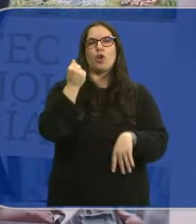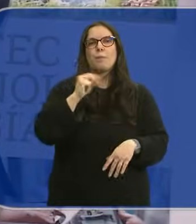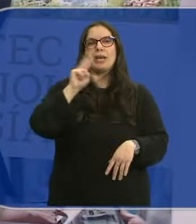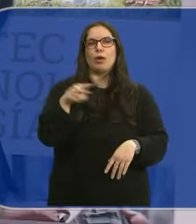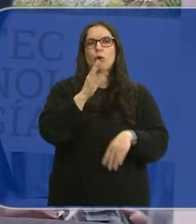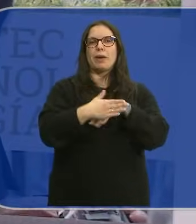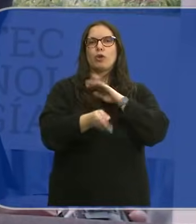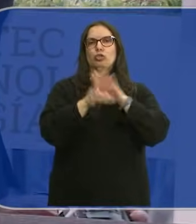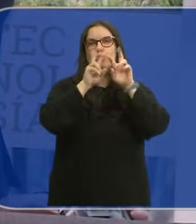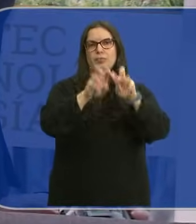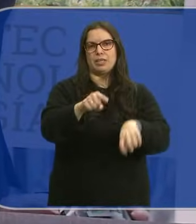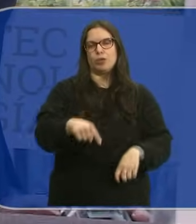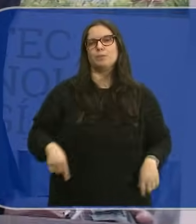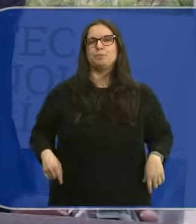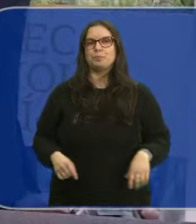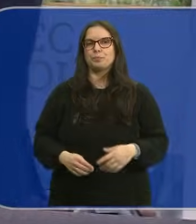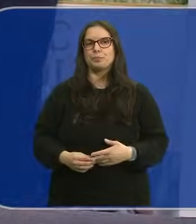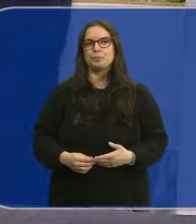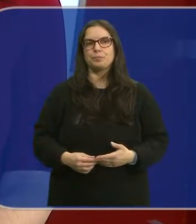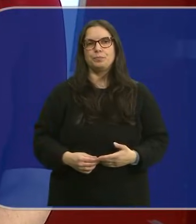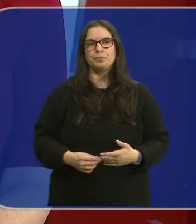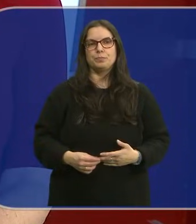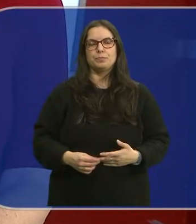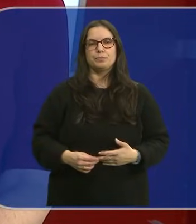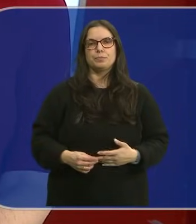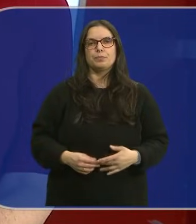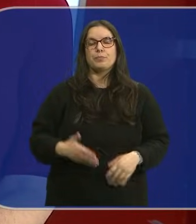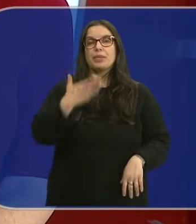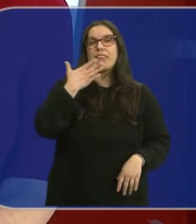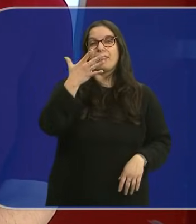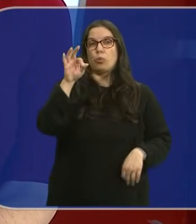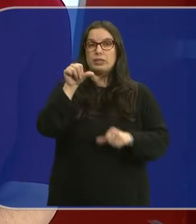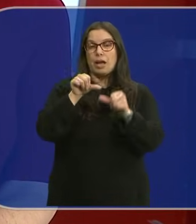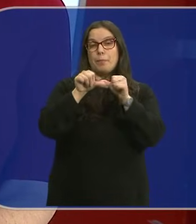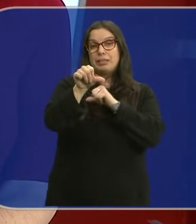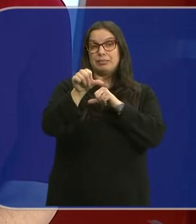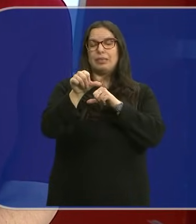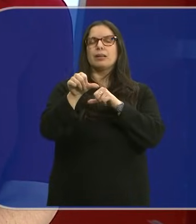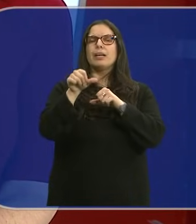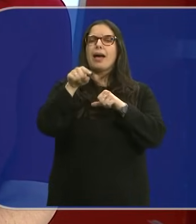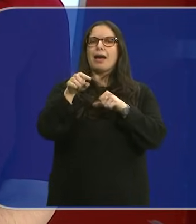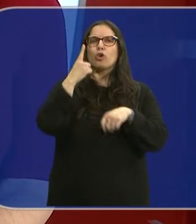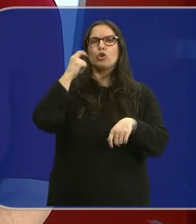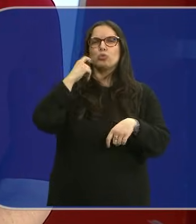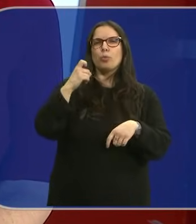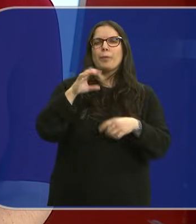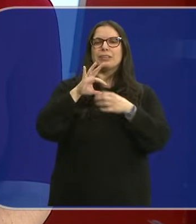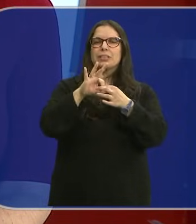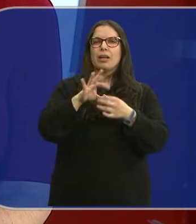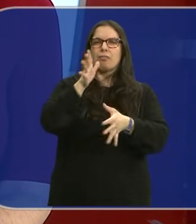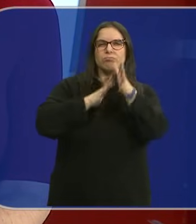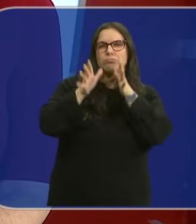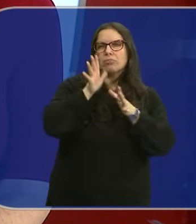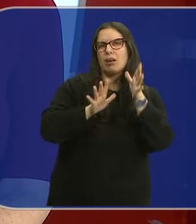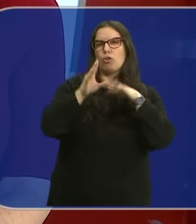para continuar con la investigación. A partir de los 50 años es difícil cambiar los hábitos relacionados con